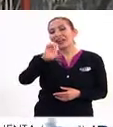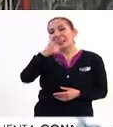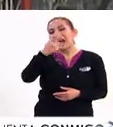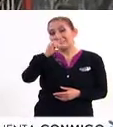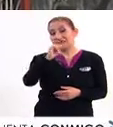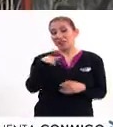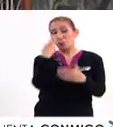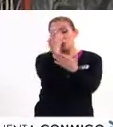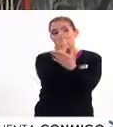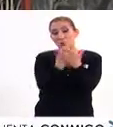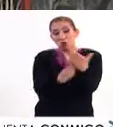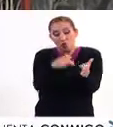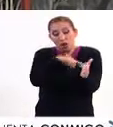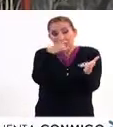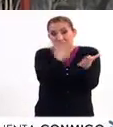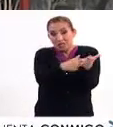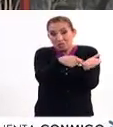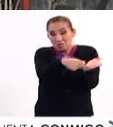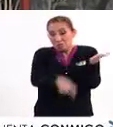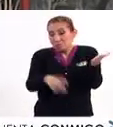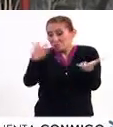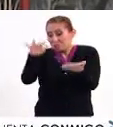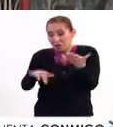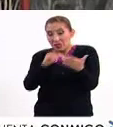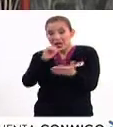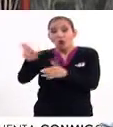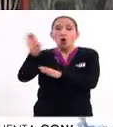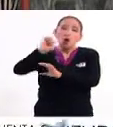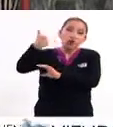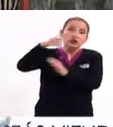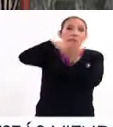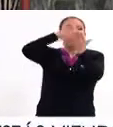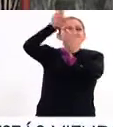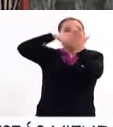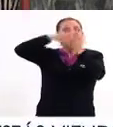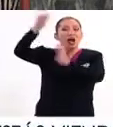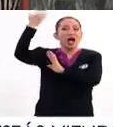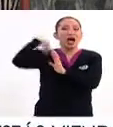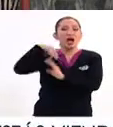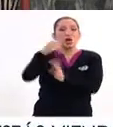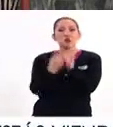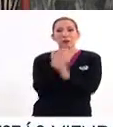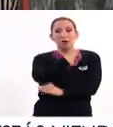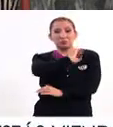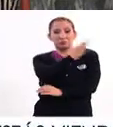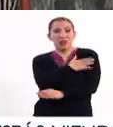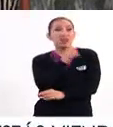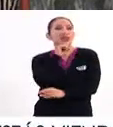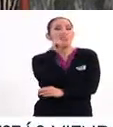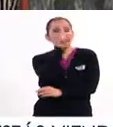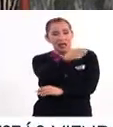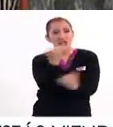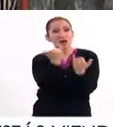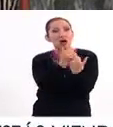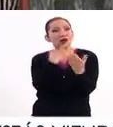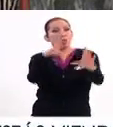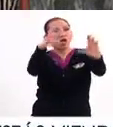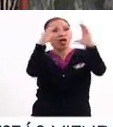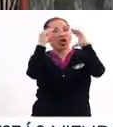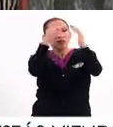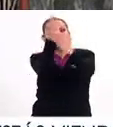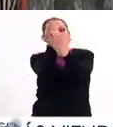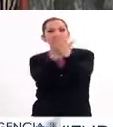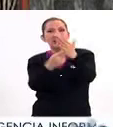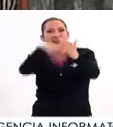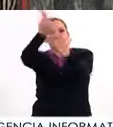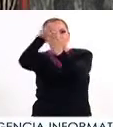son a través de imágenes. Y bueno, la pintura mural de la época novohispana también tiene una función igual de doctrina.